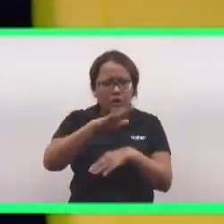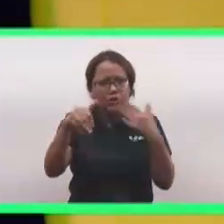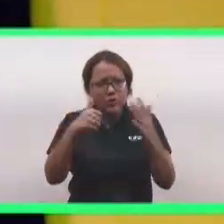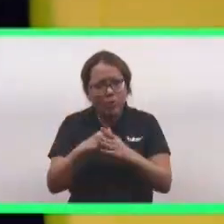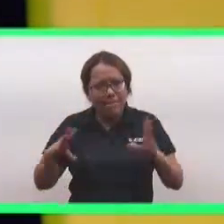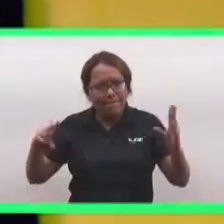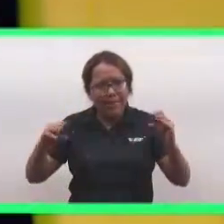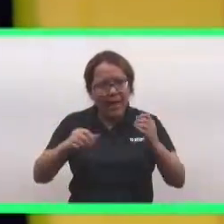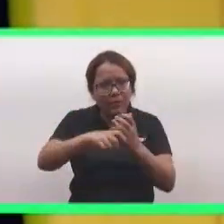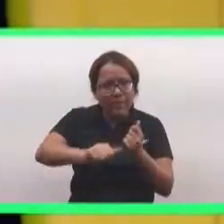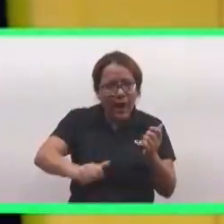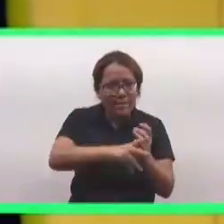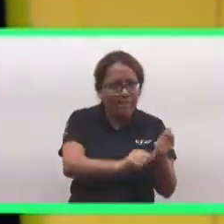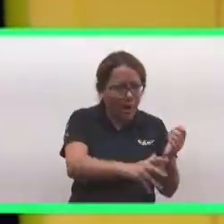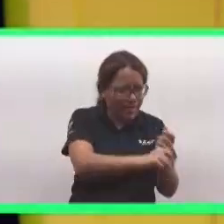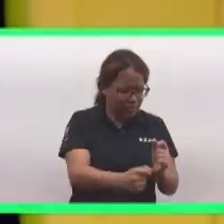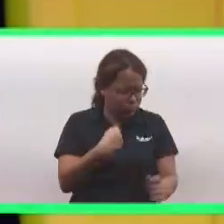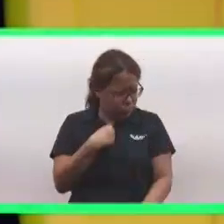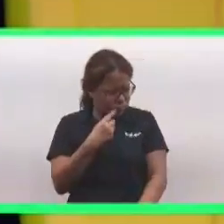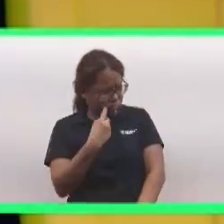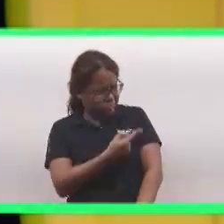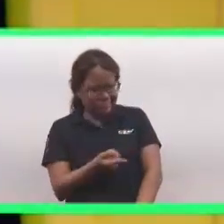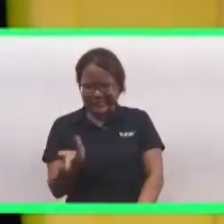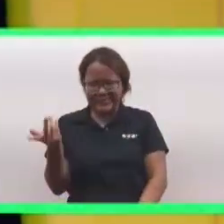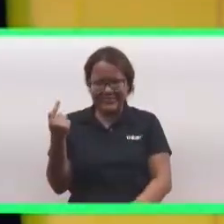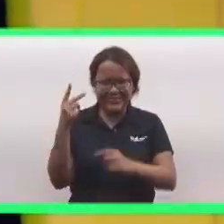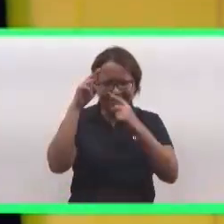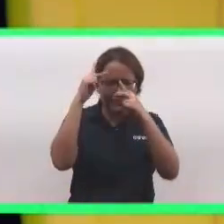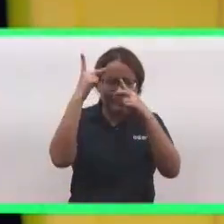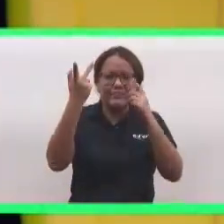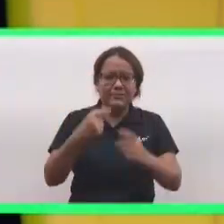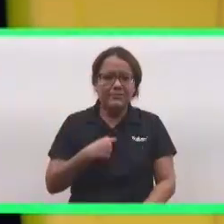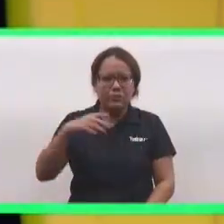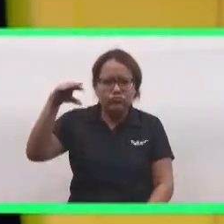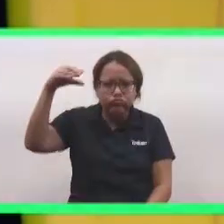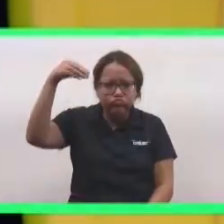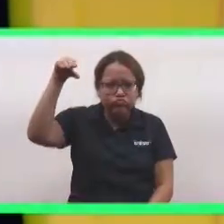ahí haciendo todas sus necesidades. Yo no sé qué tiene, es tierra de bendición.